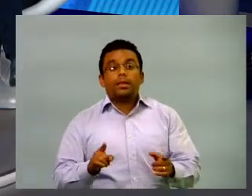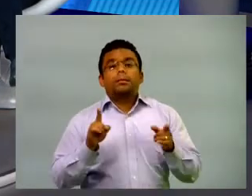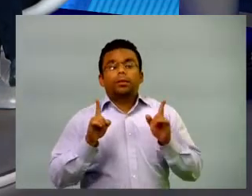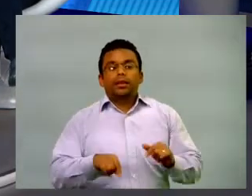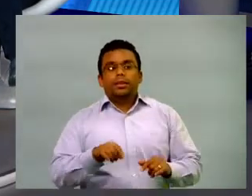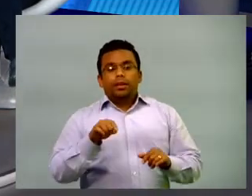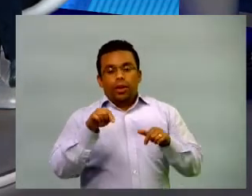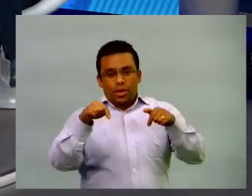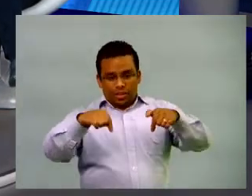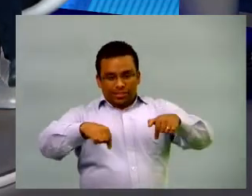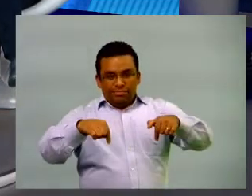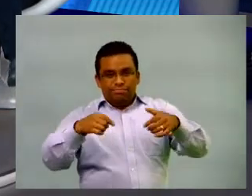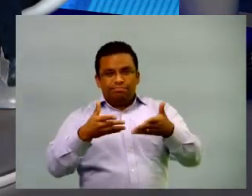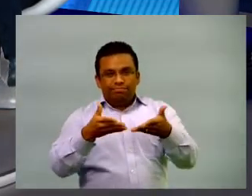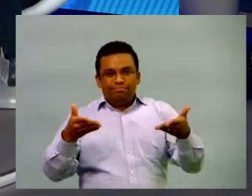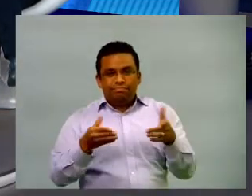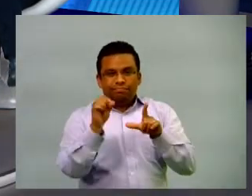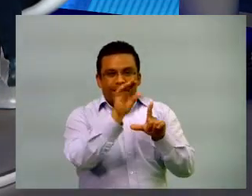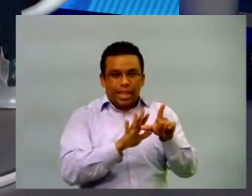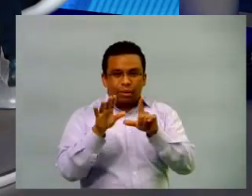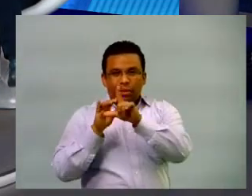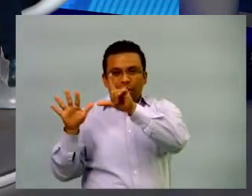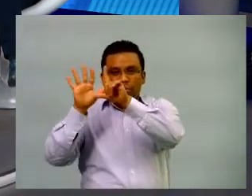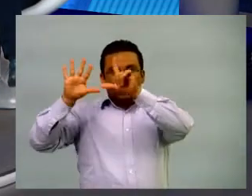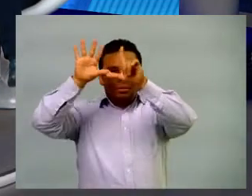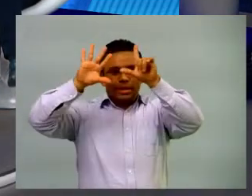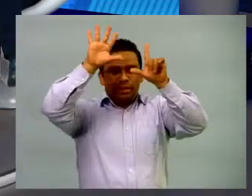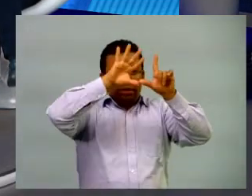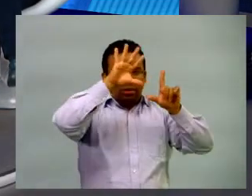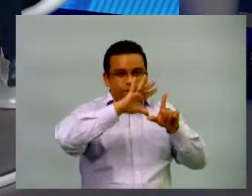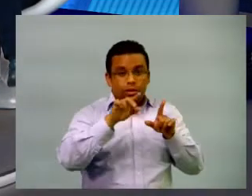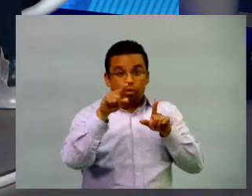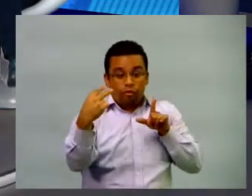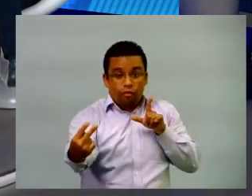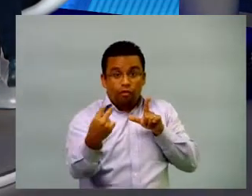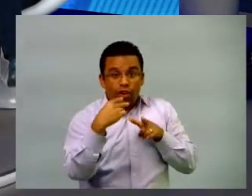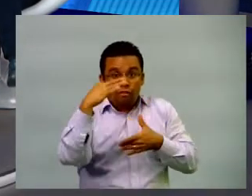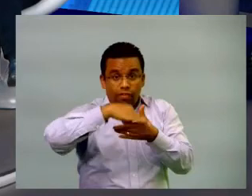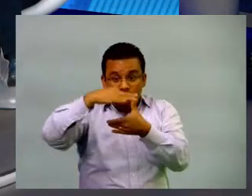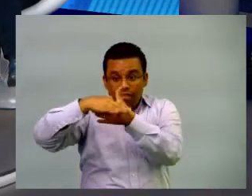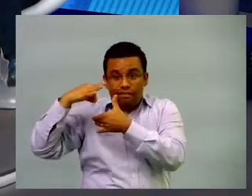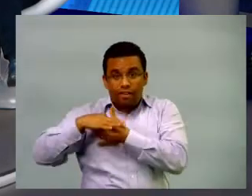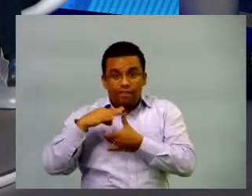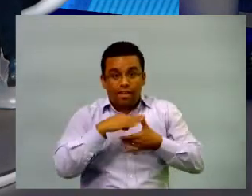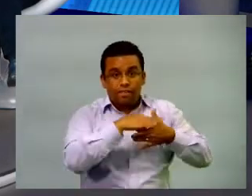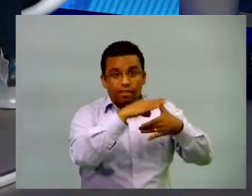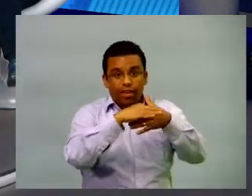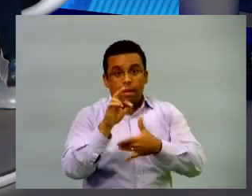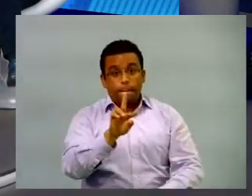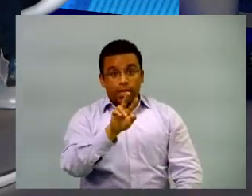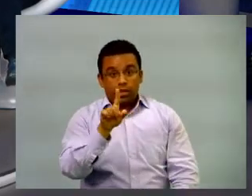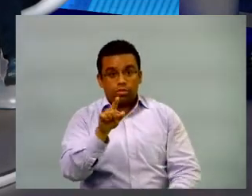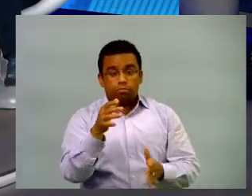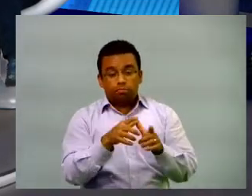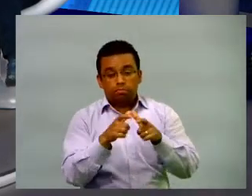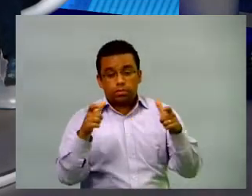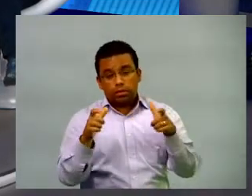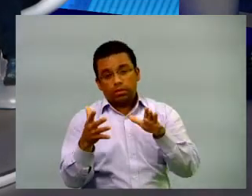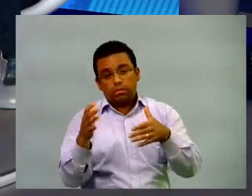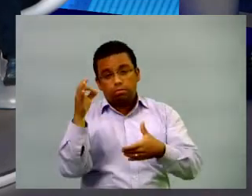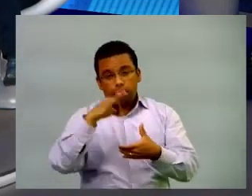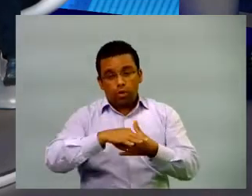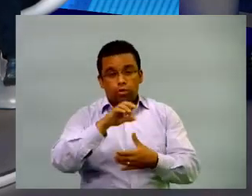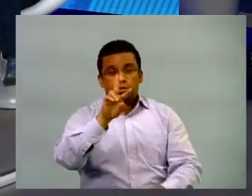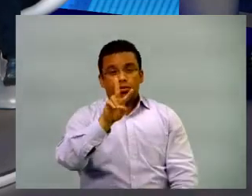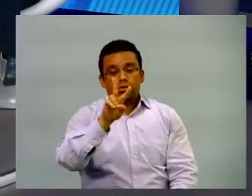21 experiencias que fueron votadas por todos ustedes con ese gran número de votos, más de 2.700